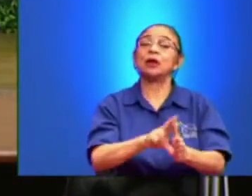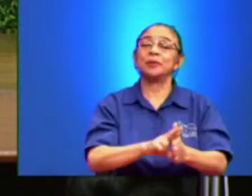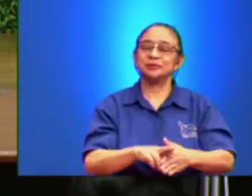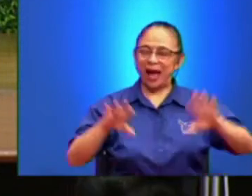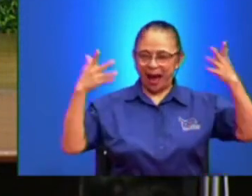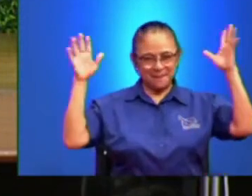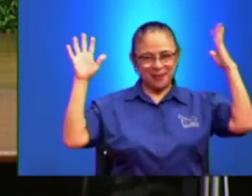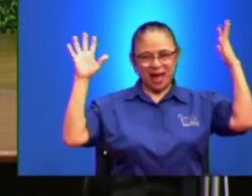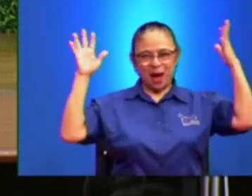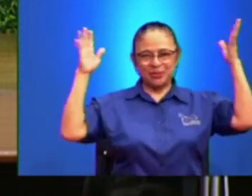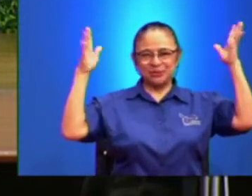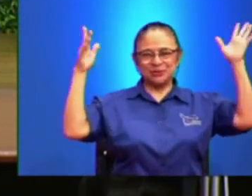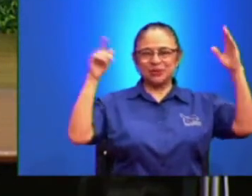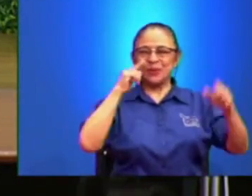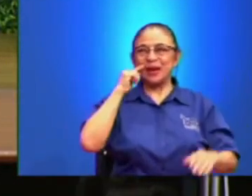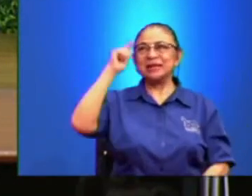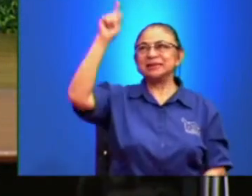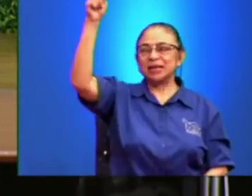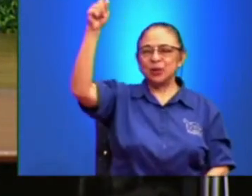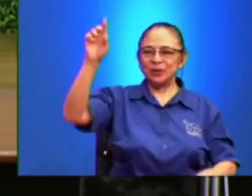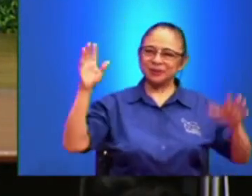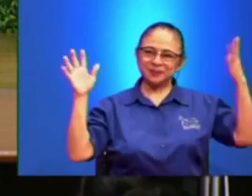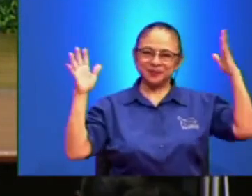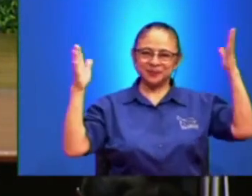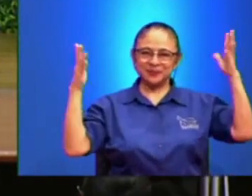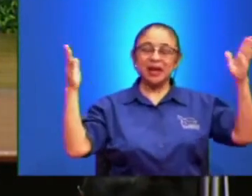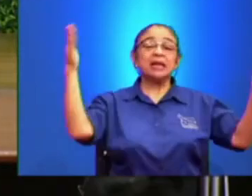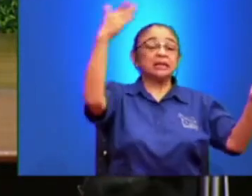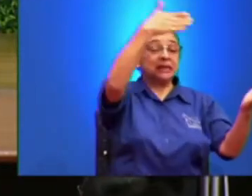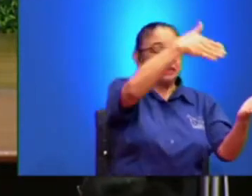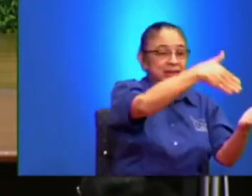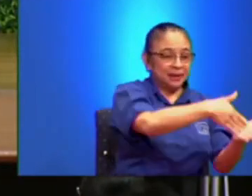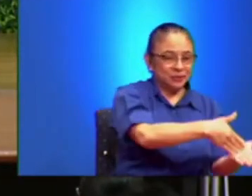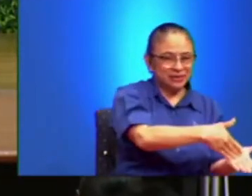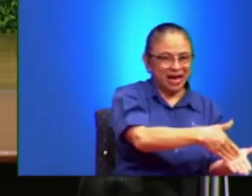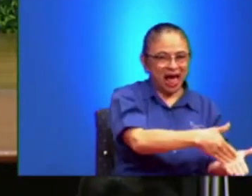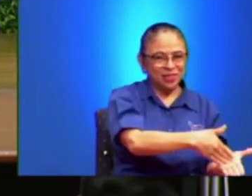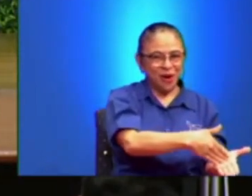un aplauso al rey bendito y aquí hemos llegado